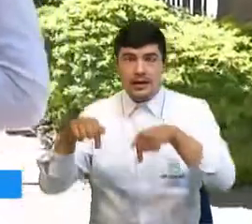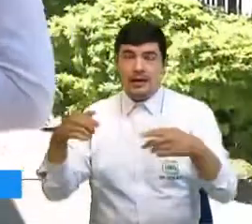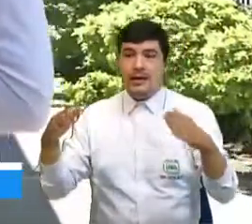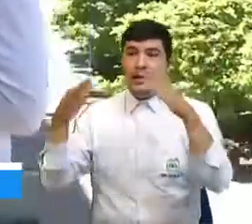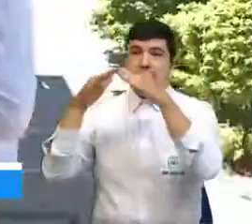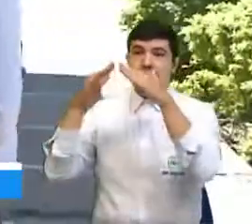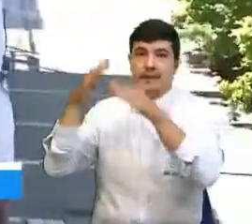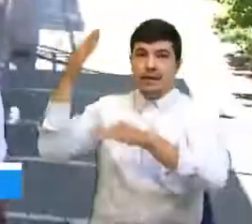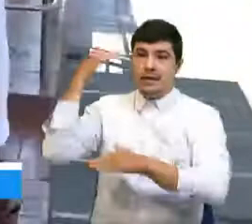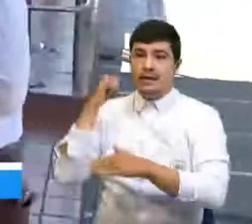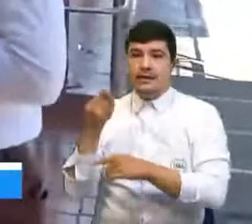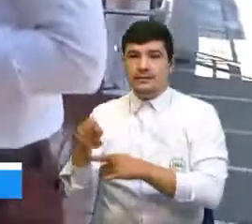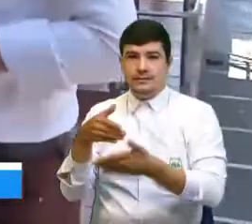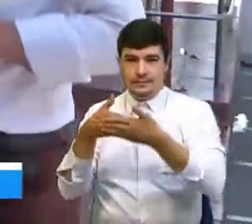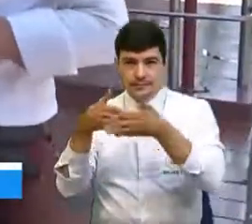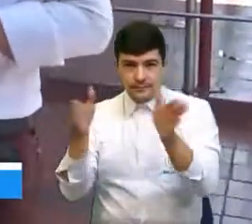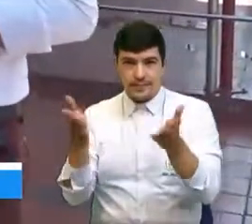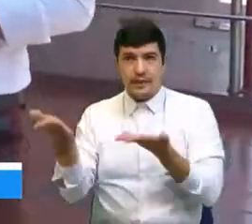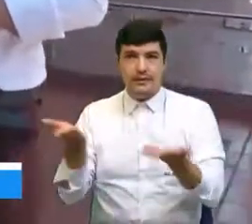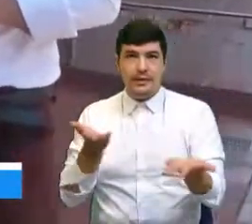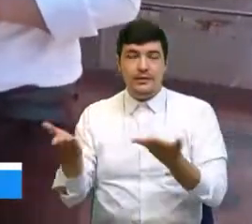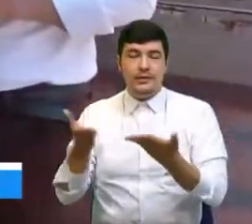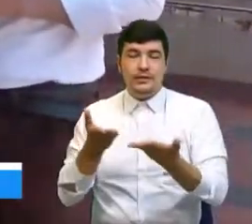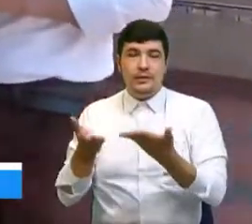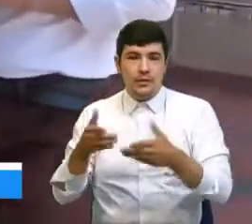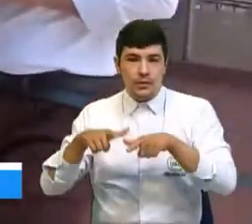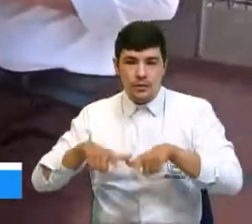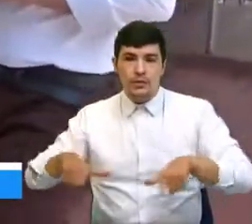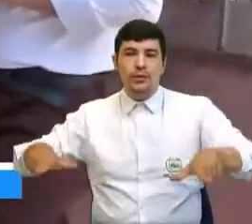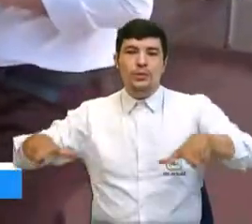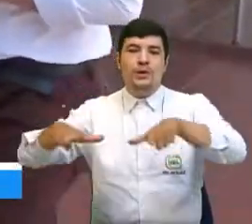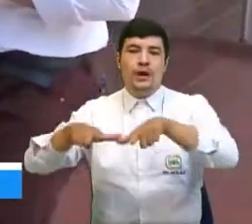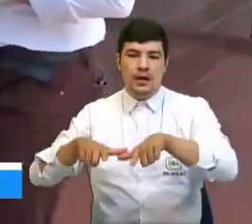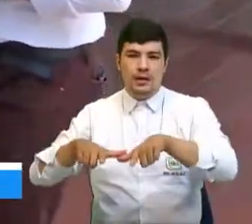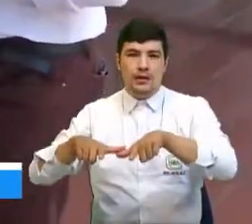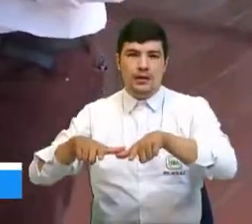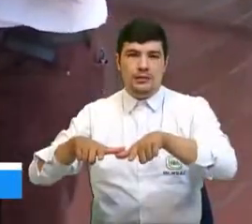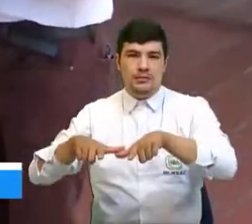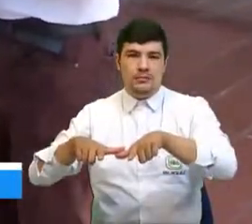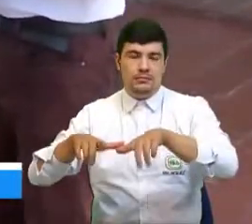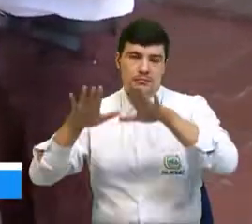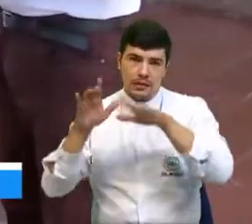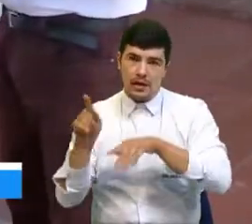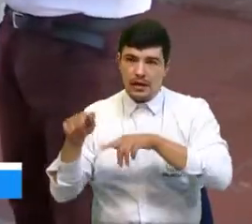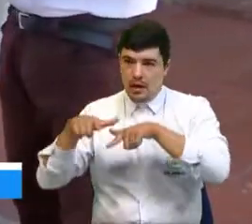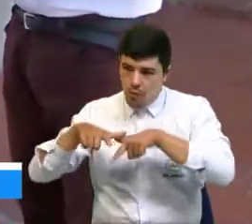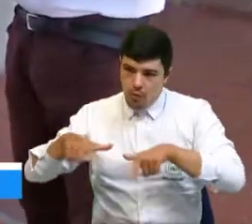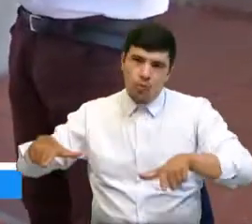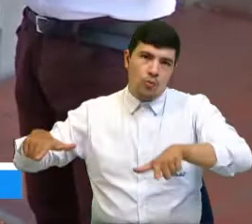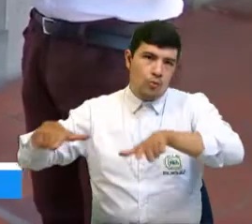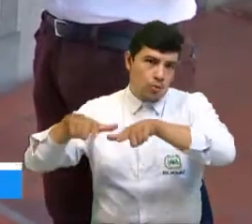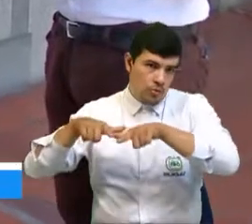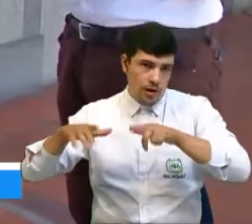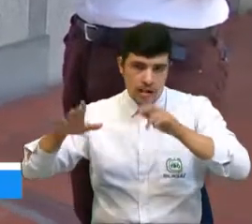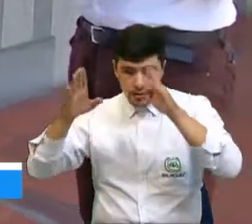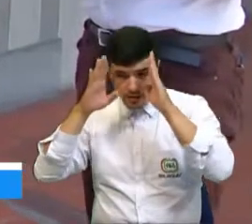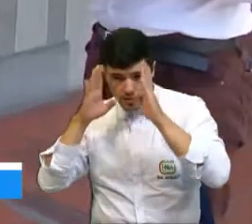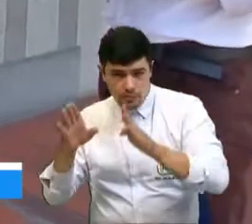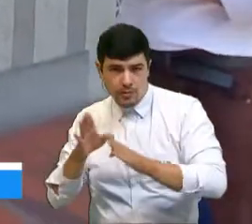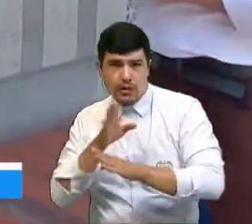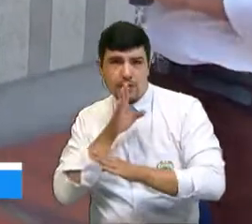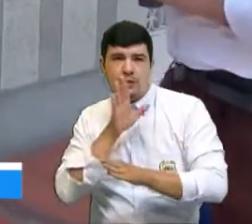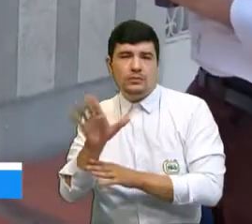casa funcionaba la el espacio de pues un espacio que atendía a personas